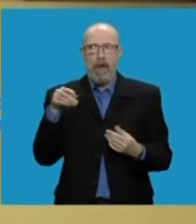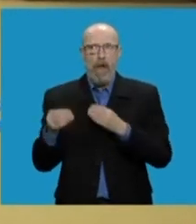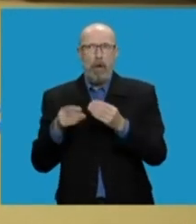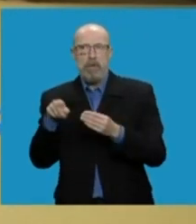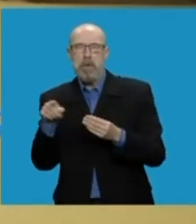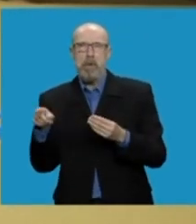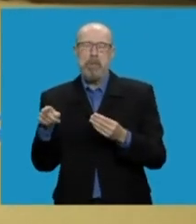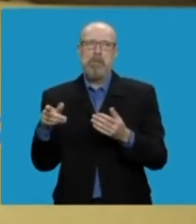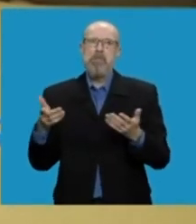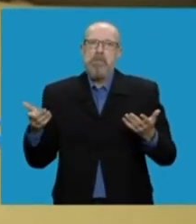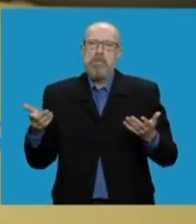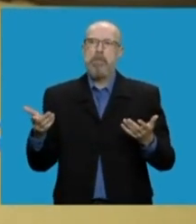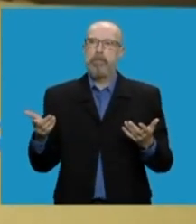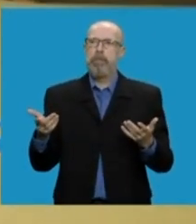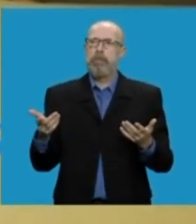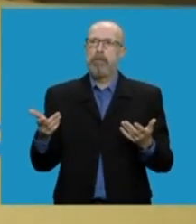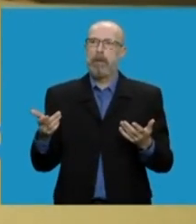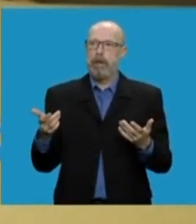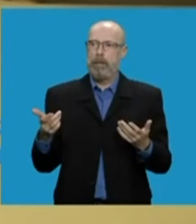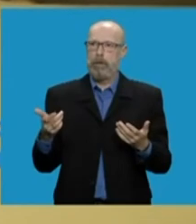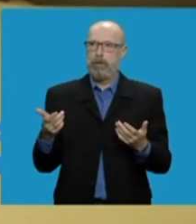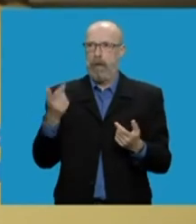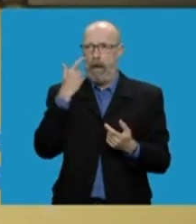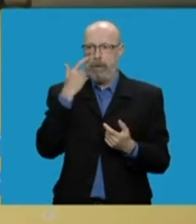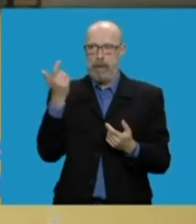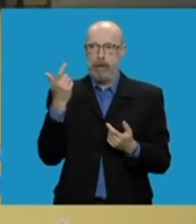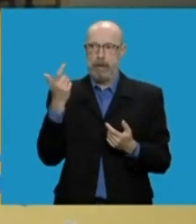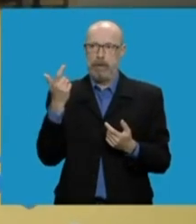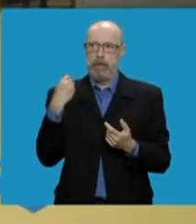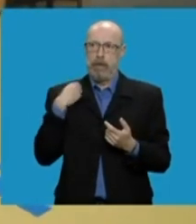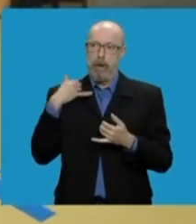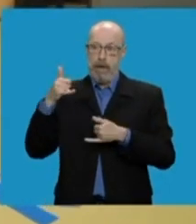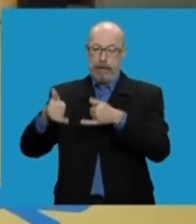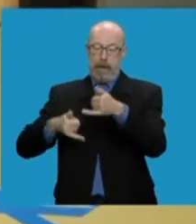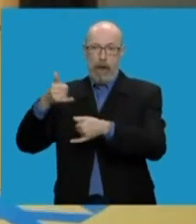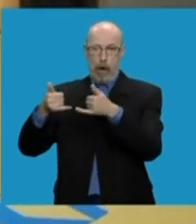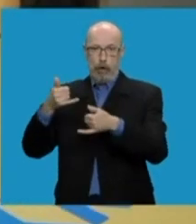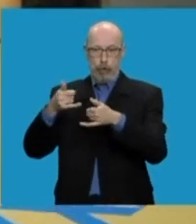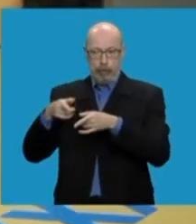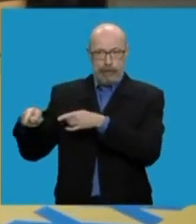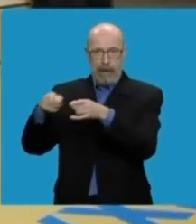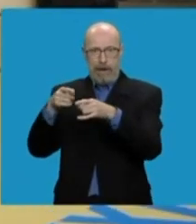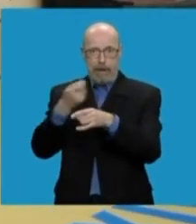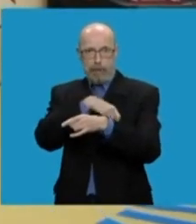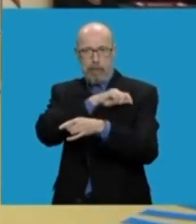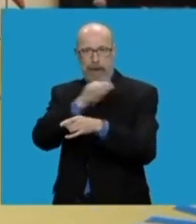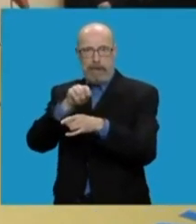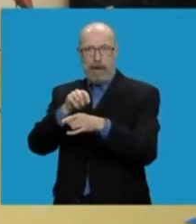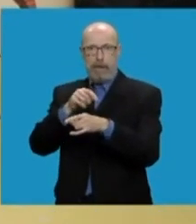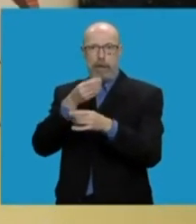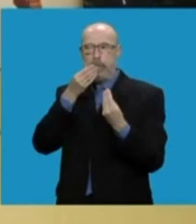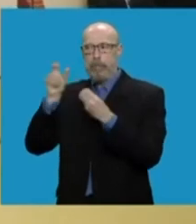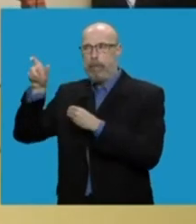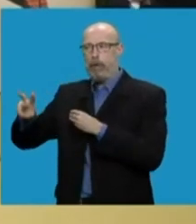coño cambia el audio de las etapas de la Vuelta a España para meter otro mejor que el mío.